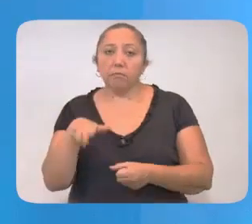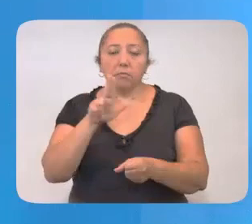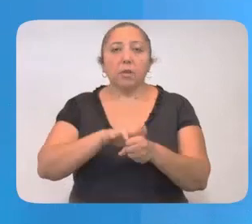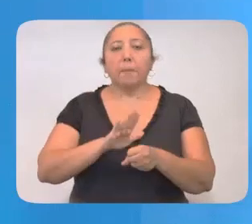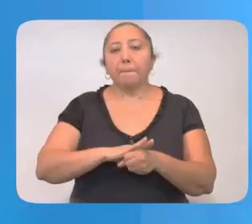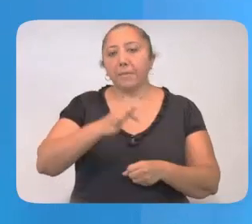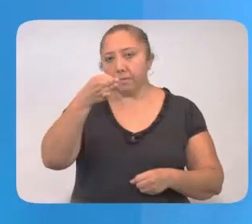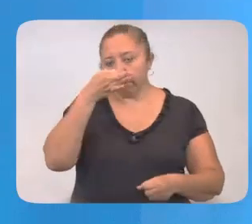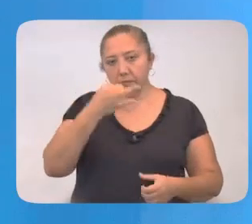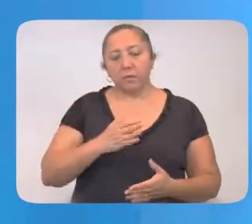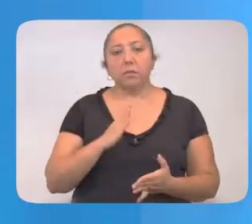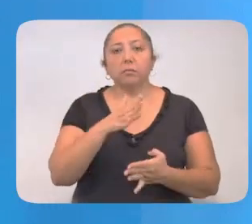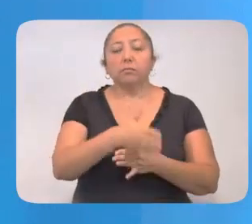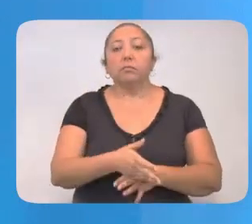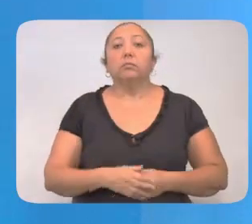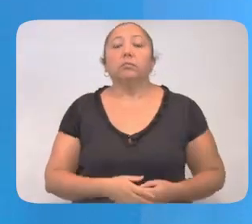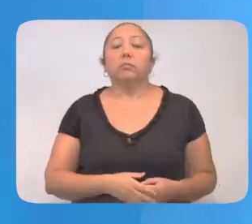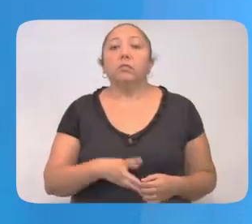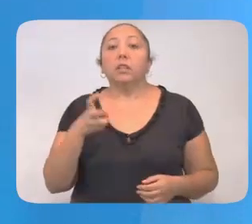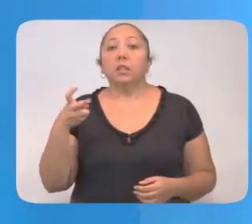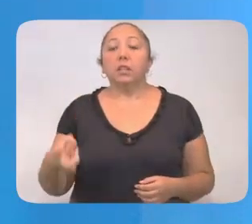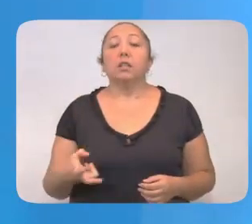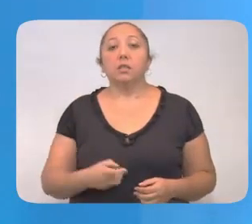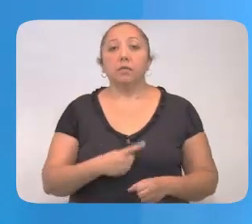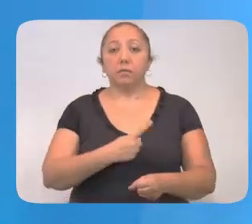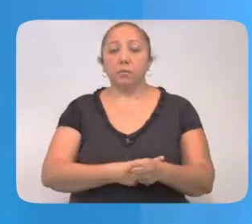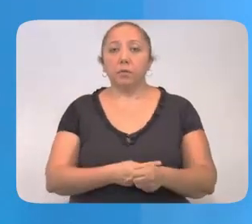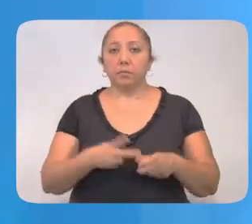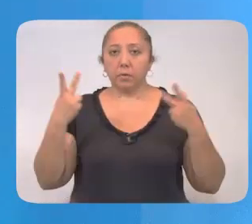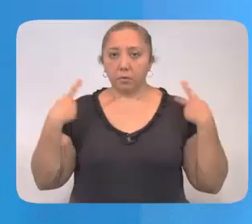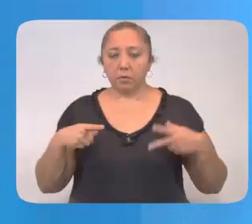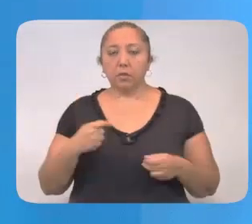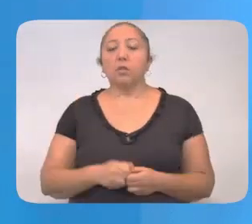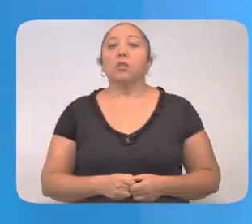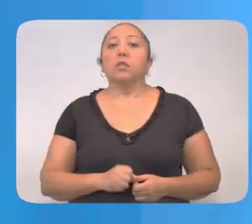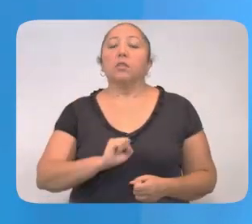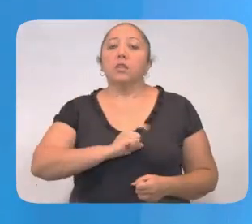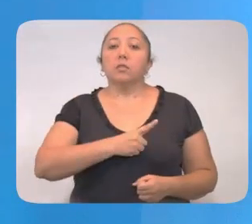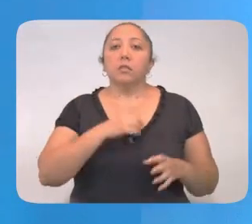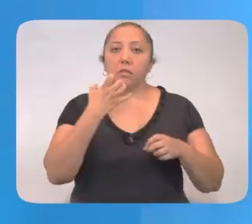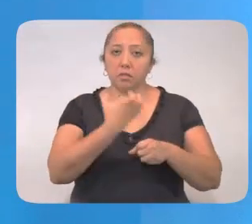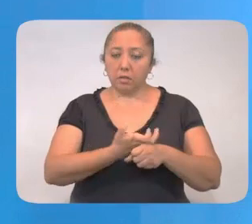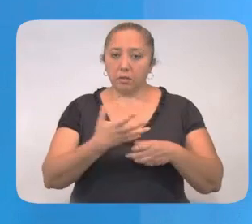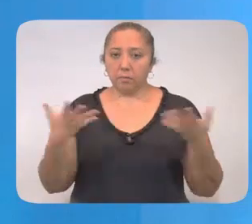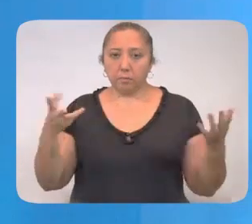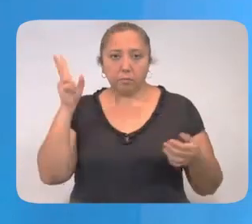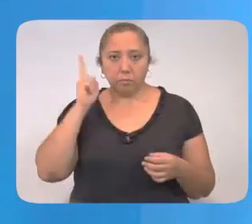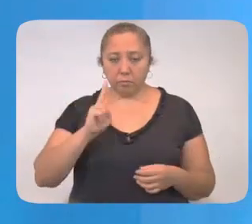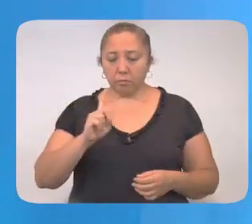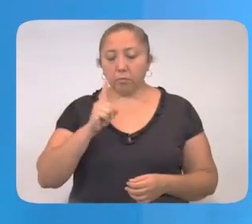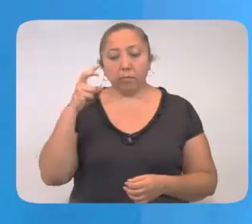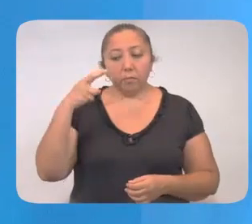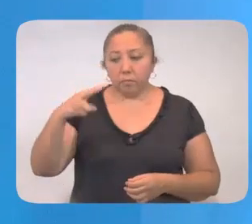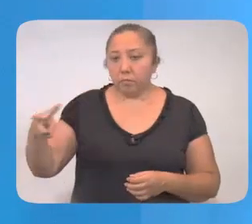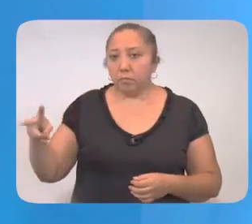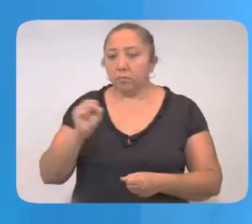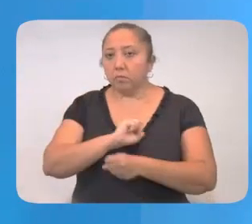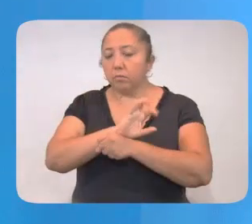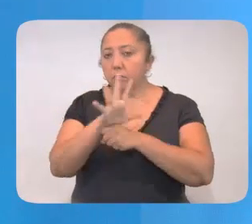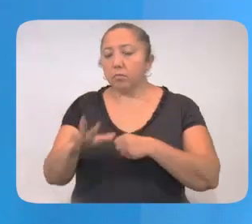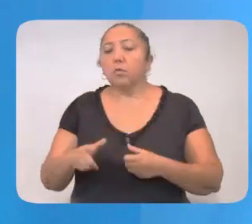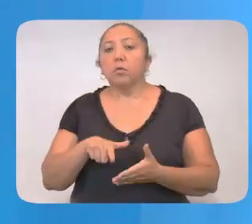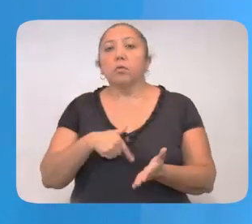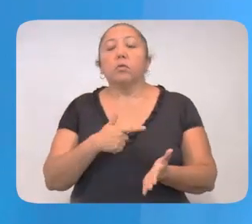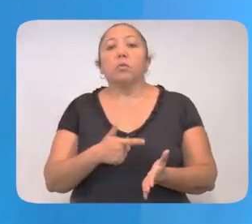de salud más cercano. En esta fase de la epidemia, personal del sector salud estatal aplicará pruebas para detectar coronavirus